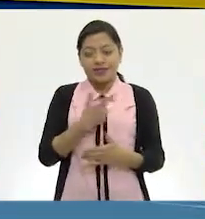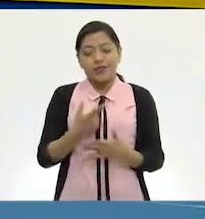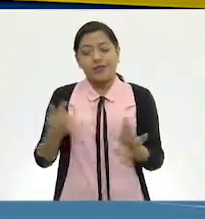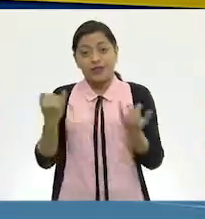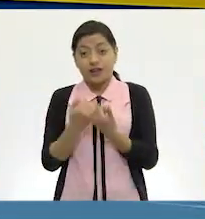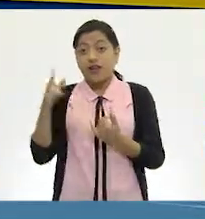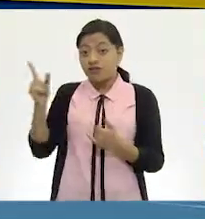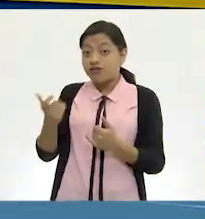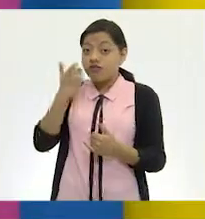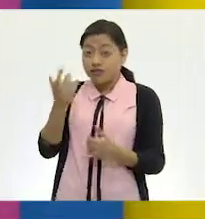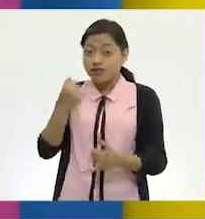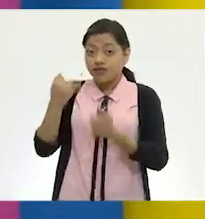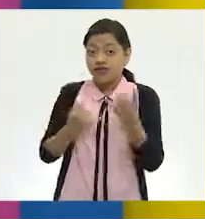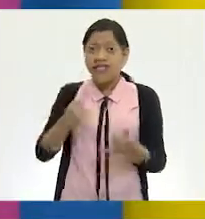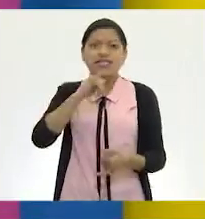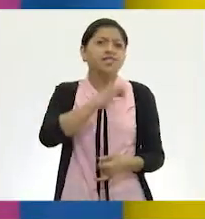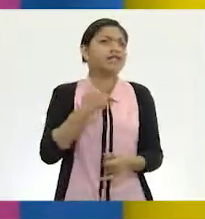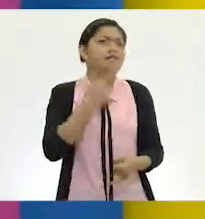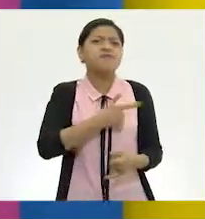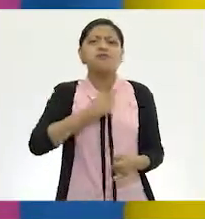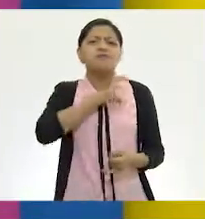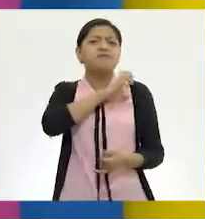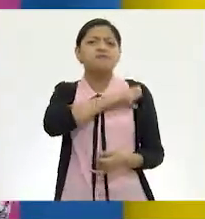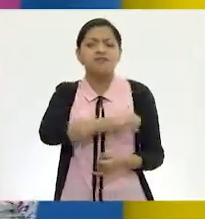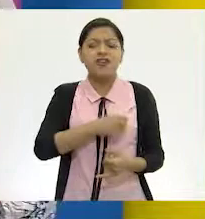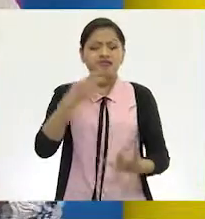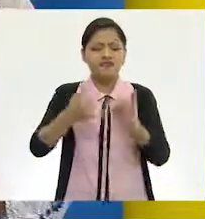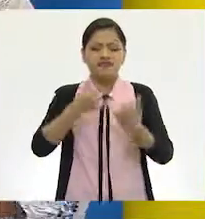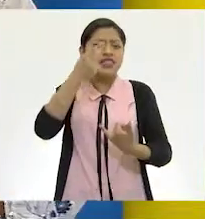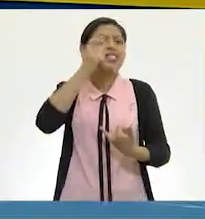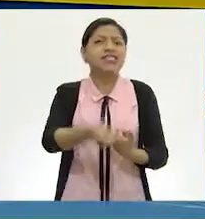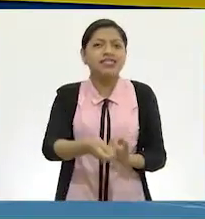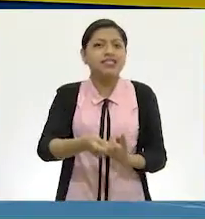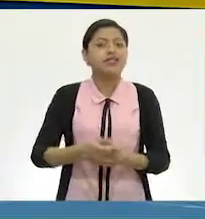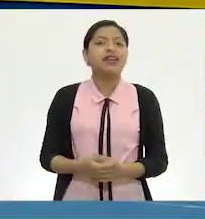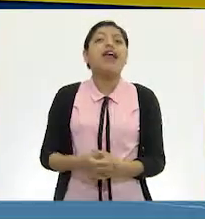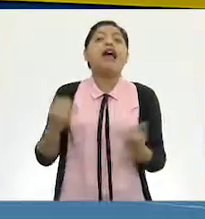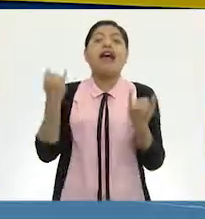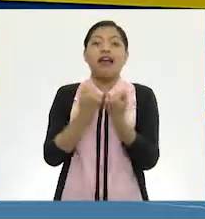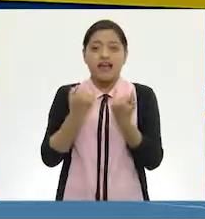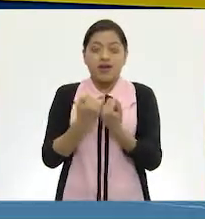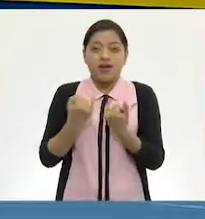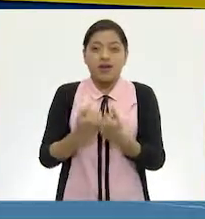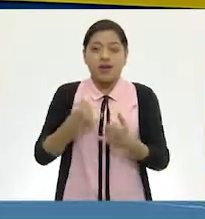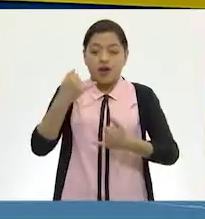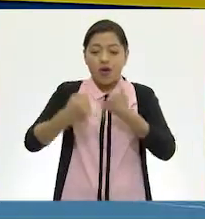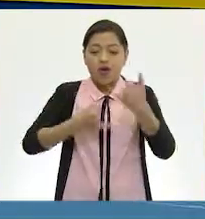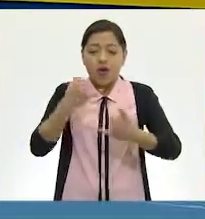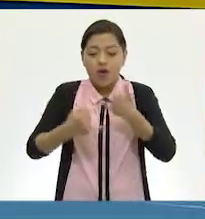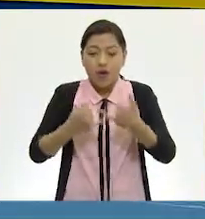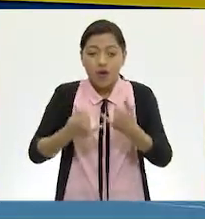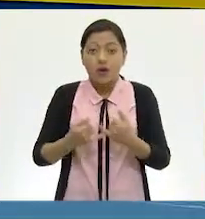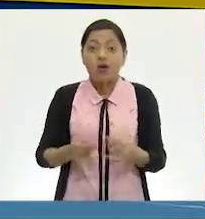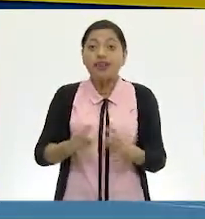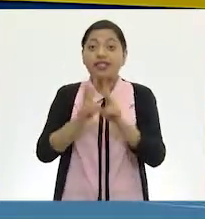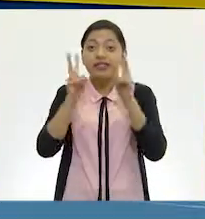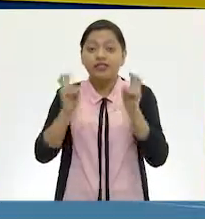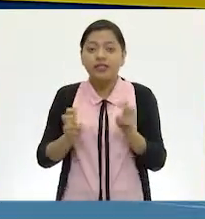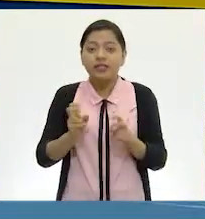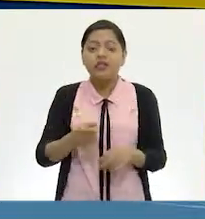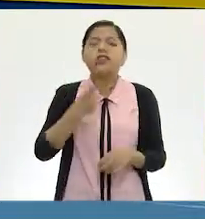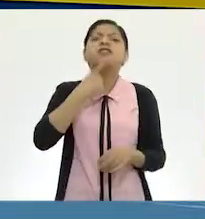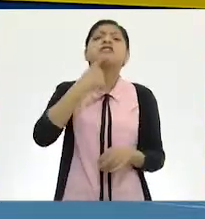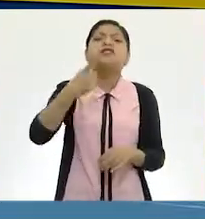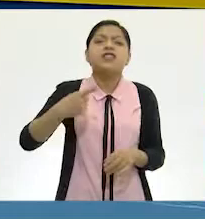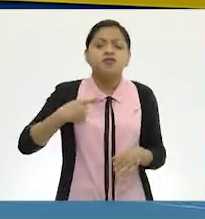¿Te gusta jugar? Me encanta jugar. ¿Qué vamos a jugar? Vamos a jugar Dímelo Solo con